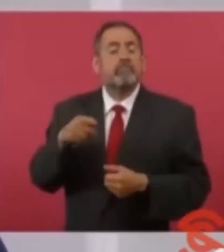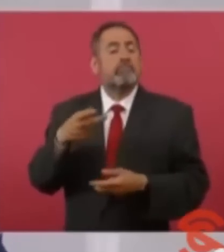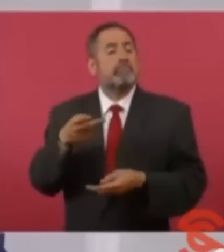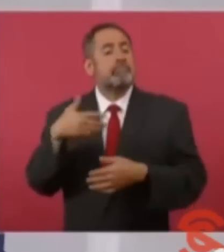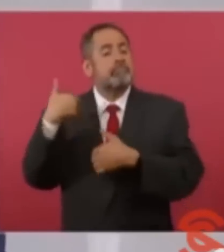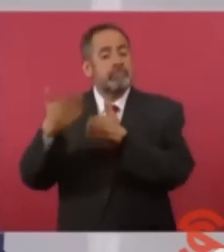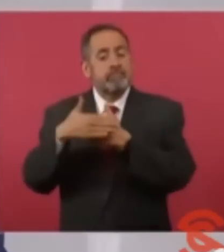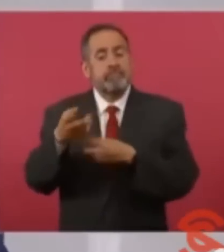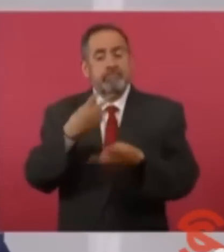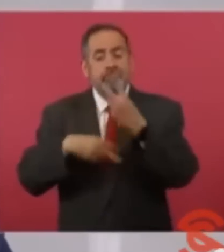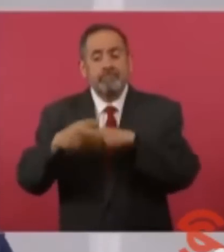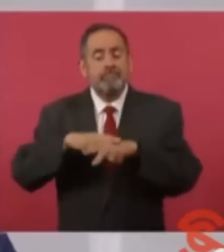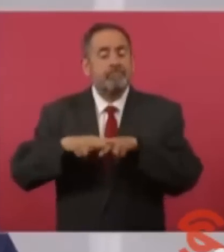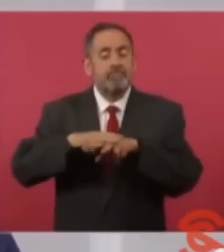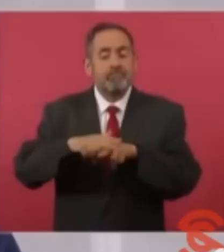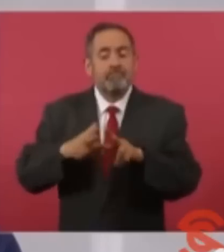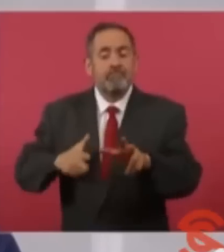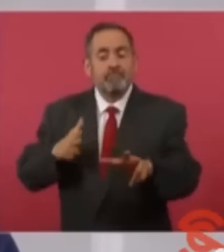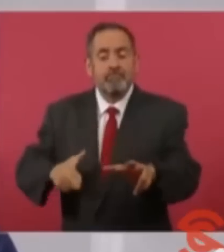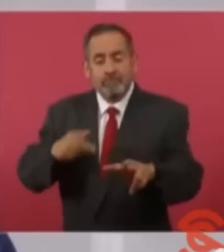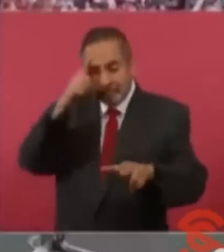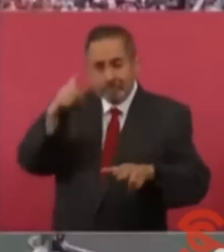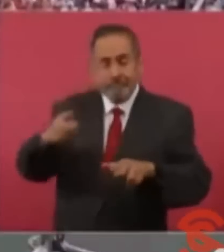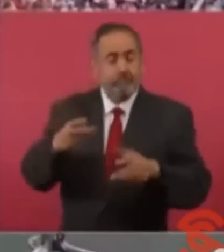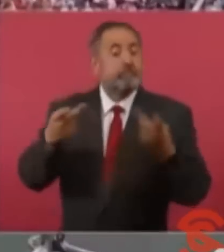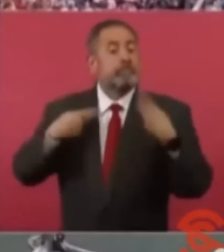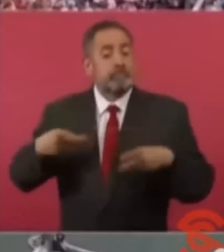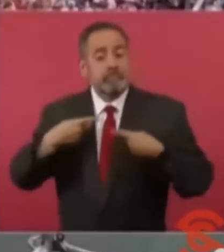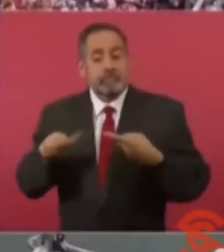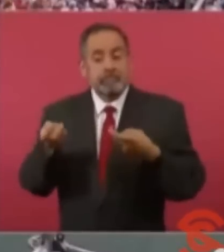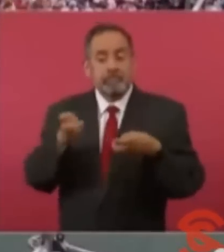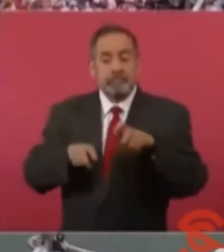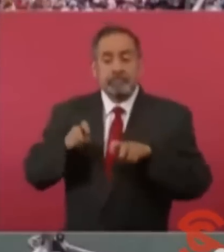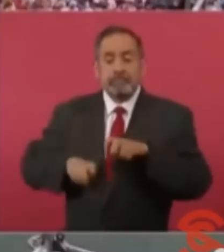trenes de pasajeros.